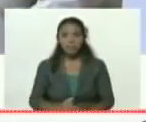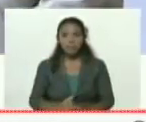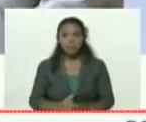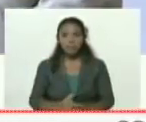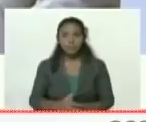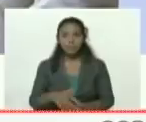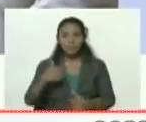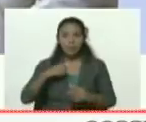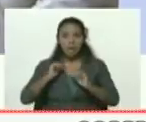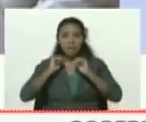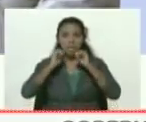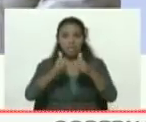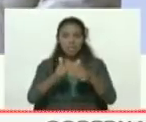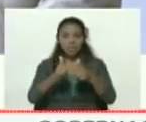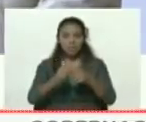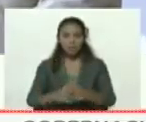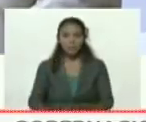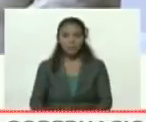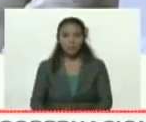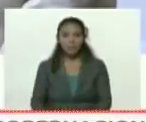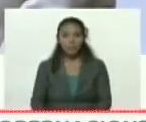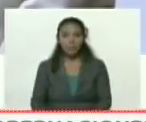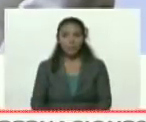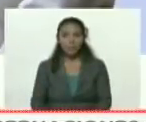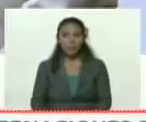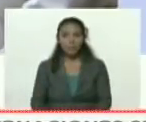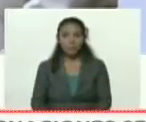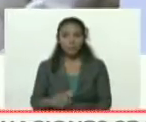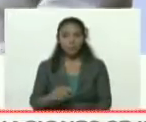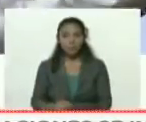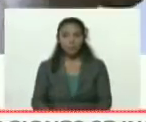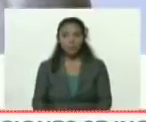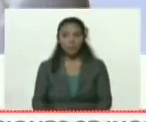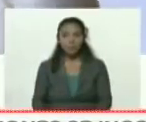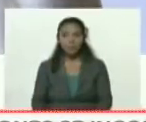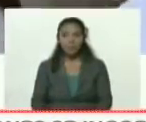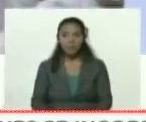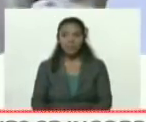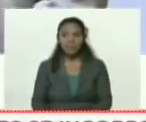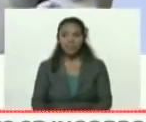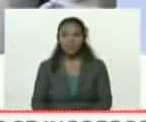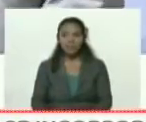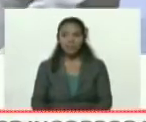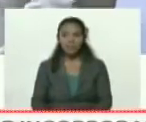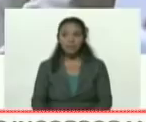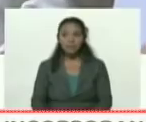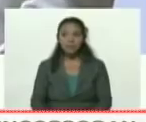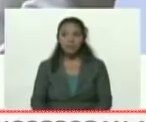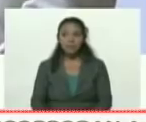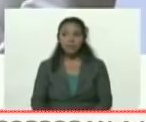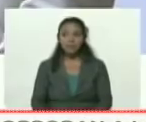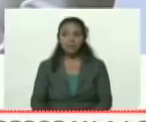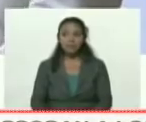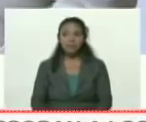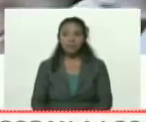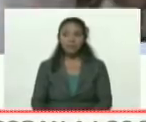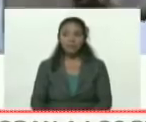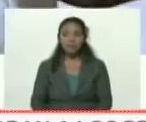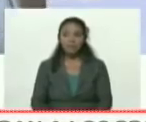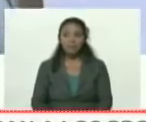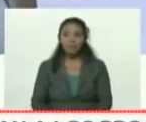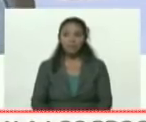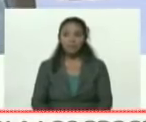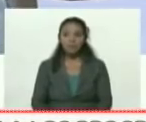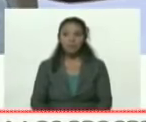crimen se montan 10.000 más, recogidos por la Comisión de la Verdad nombrada por esta Asamblea Nacional,